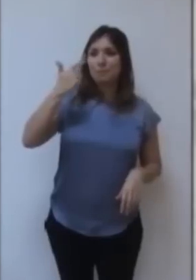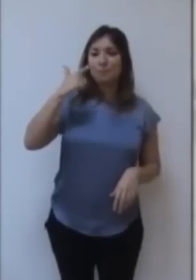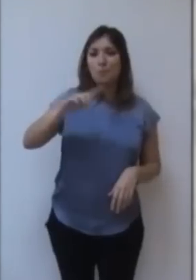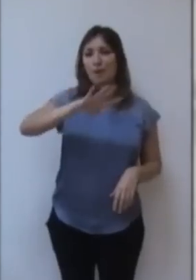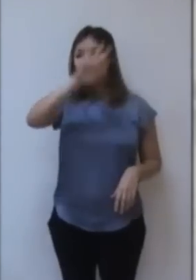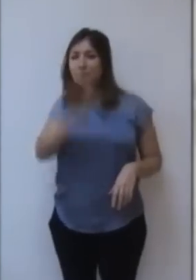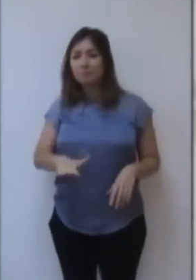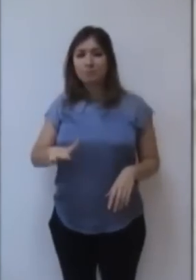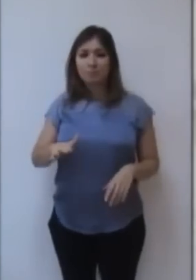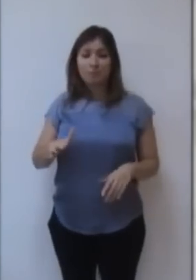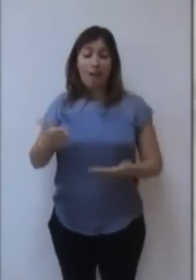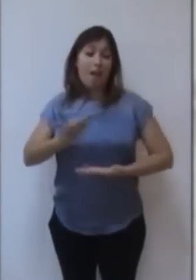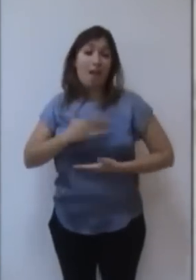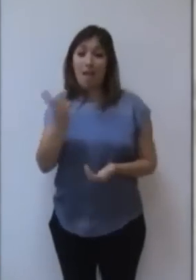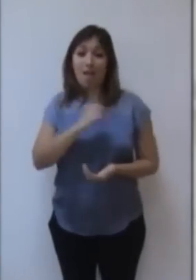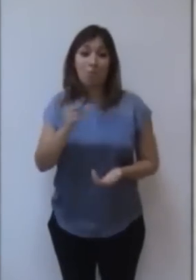Porque no está